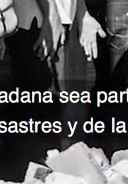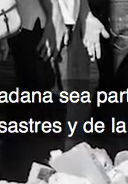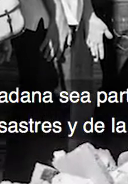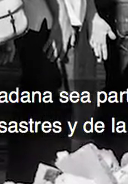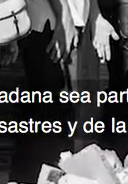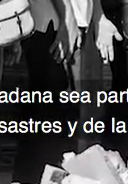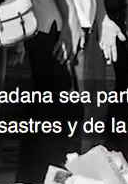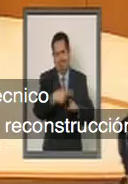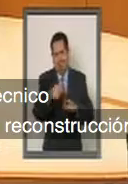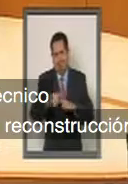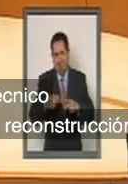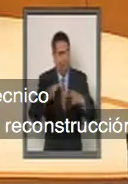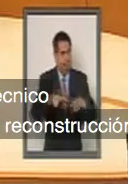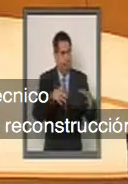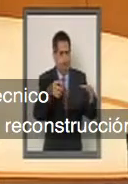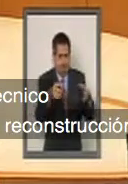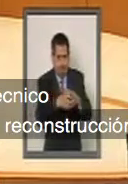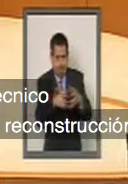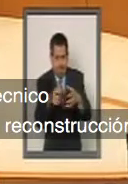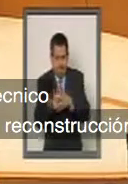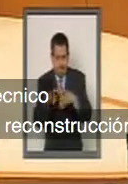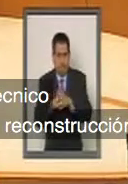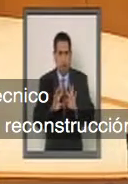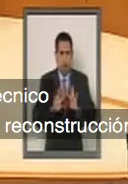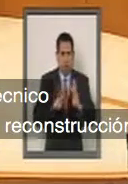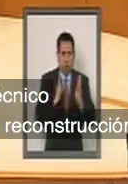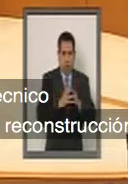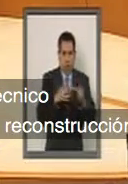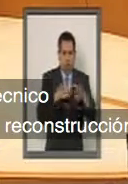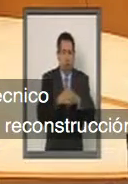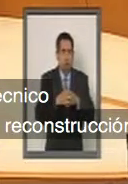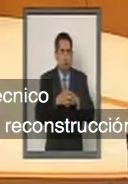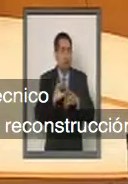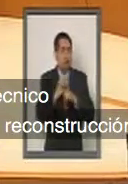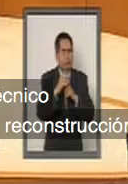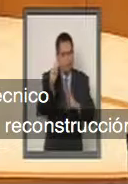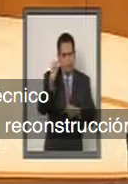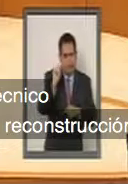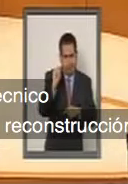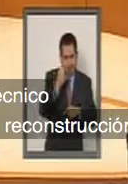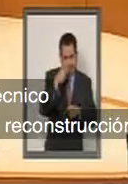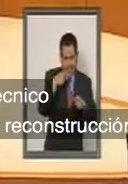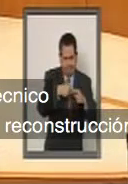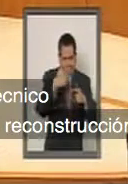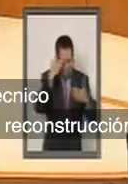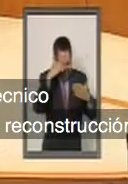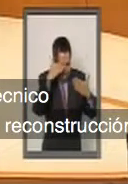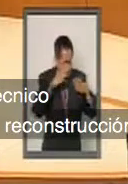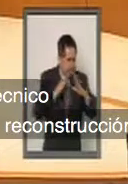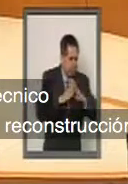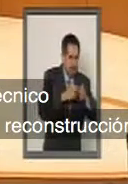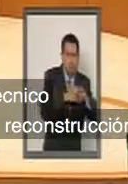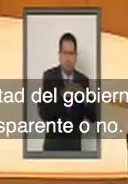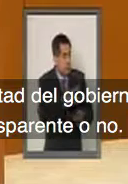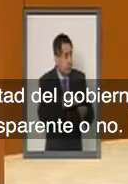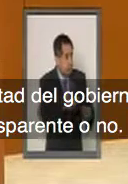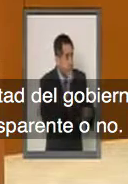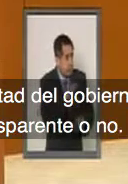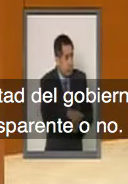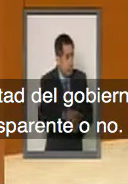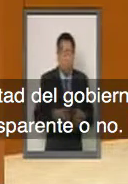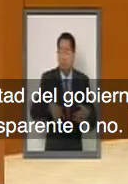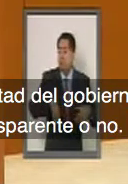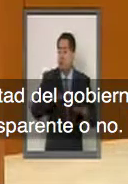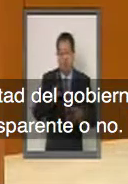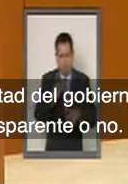y de la fiscalización. Que se forme un comité técnico y desde ahí se dirijan las labores de reconstrucción. Que no